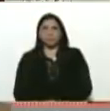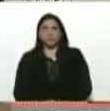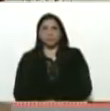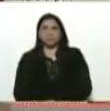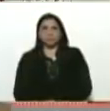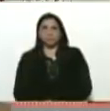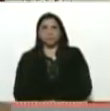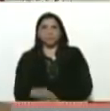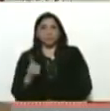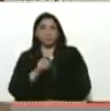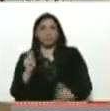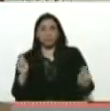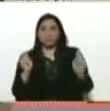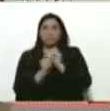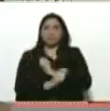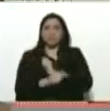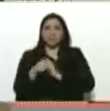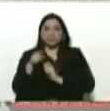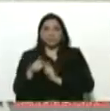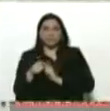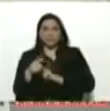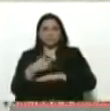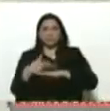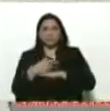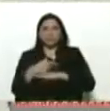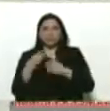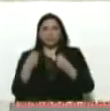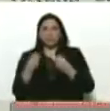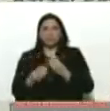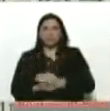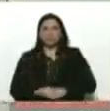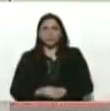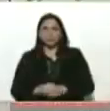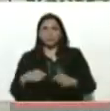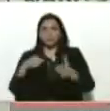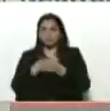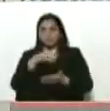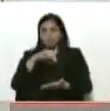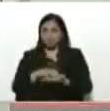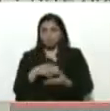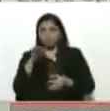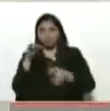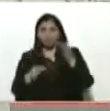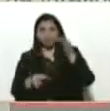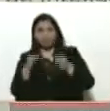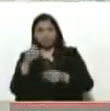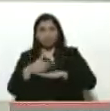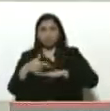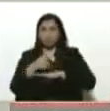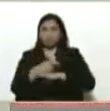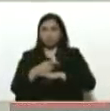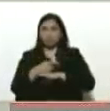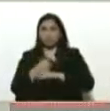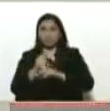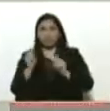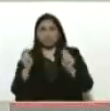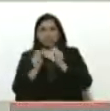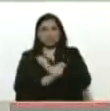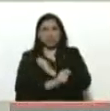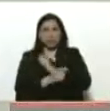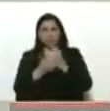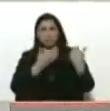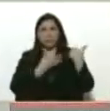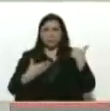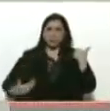no de transición, una junta de gobierno. Dar un golpe de Estado, poner una junta de gobierno de transición presidida por Baduel, pacto